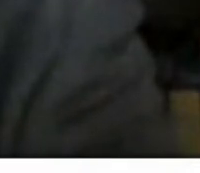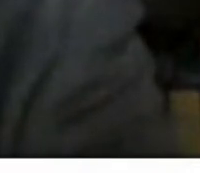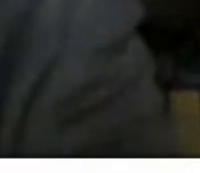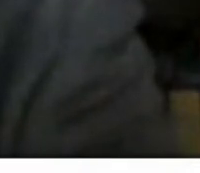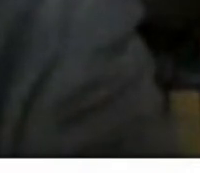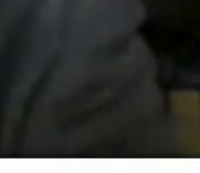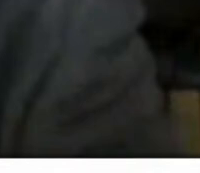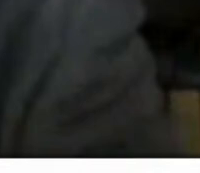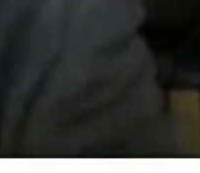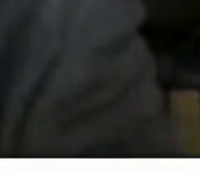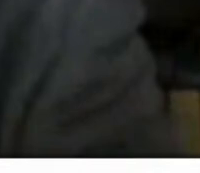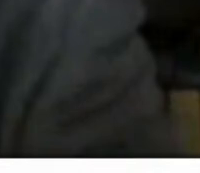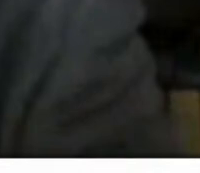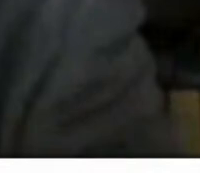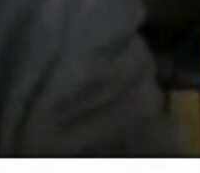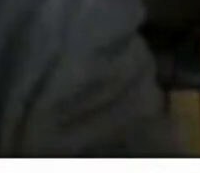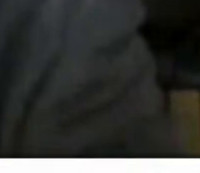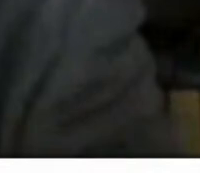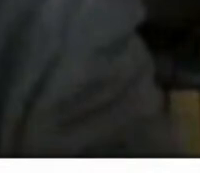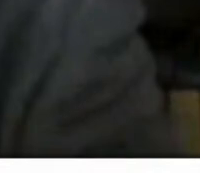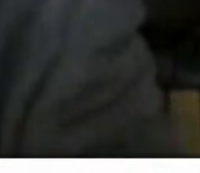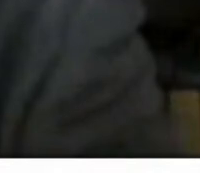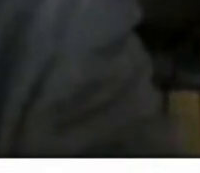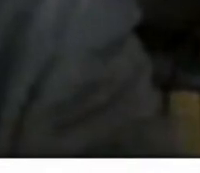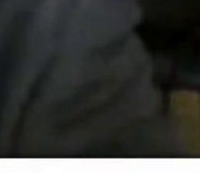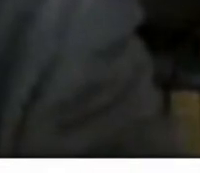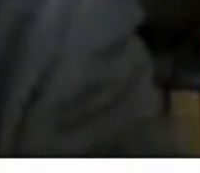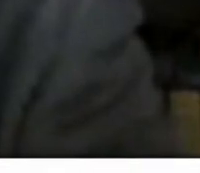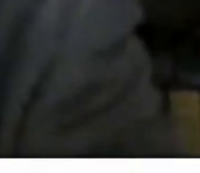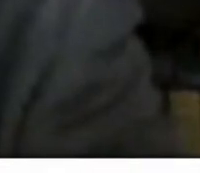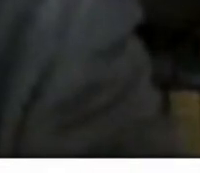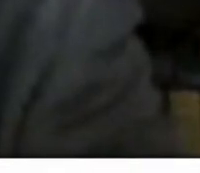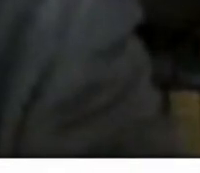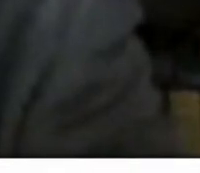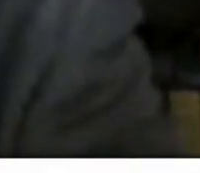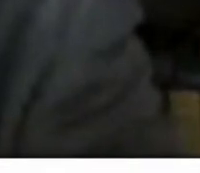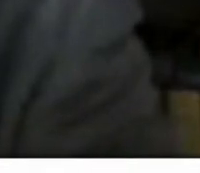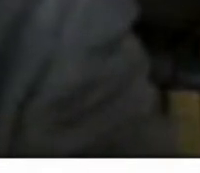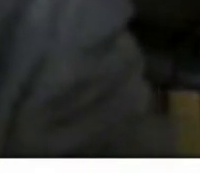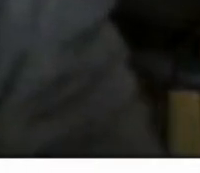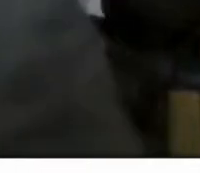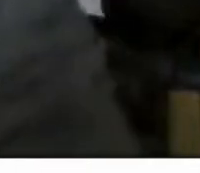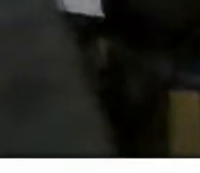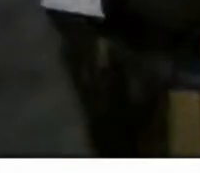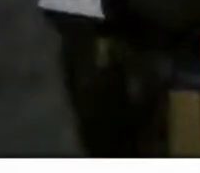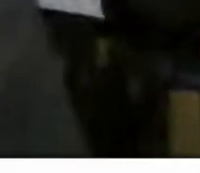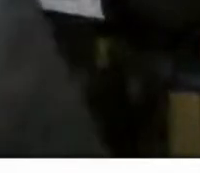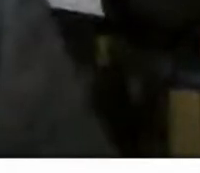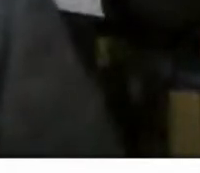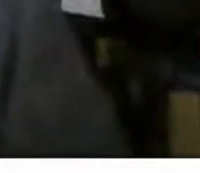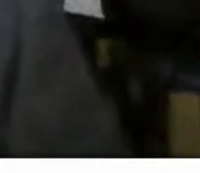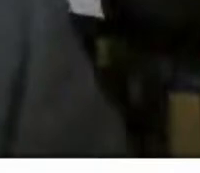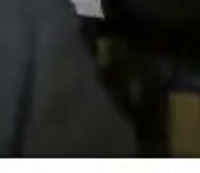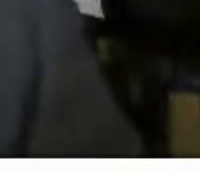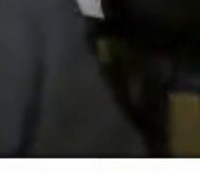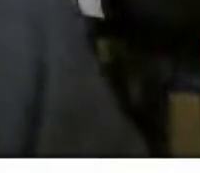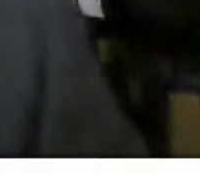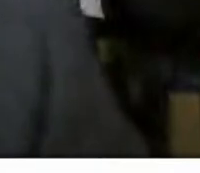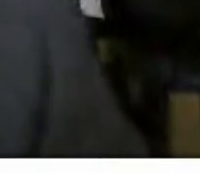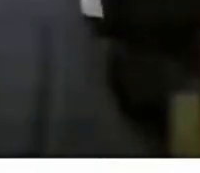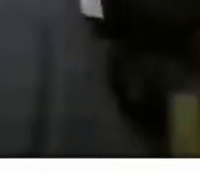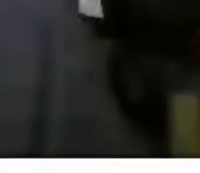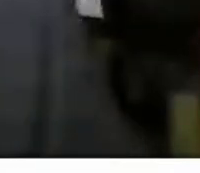presencia y su entereza a la diputada Clara García en el día de hoy. Muchísimas gracias, señor presidente. Y